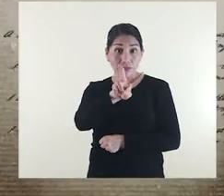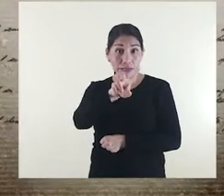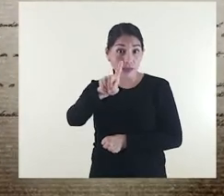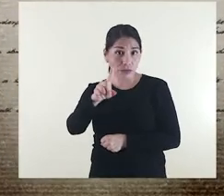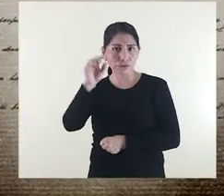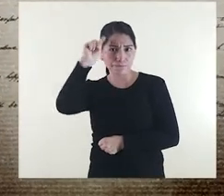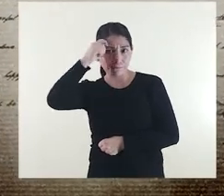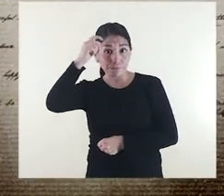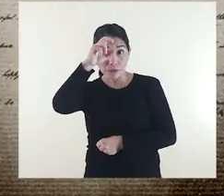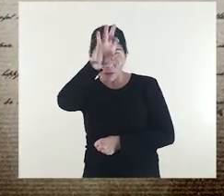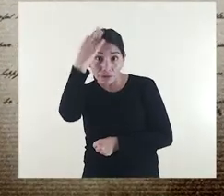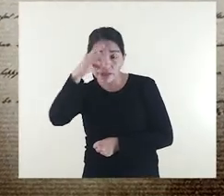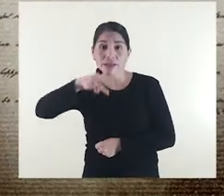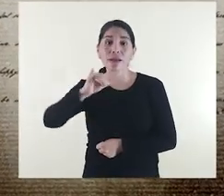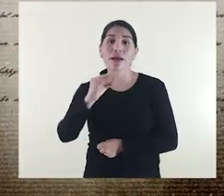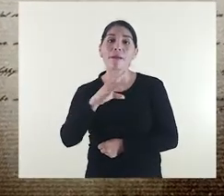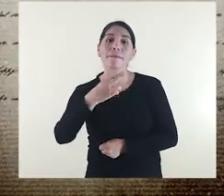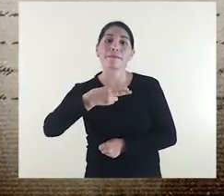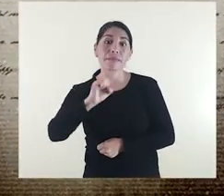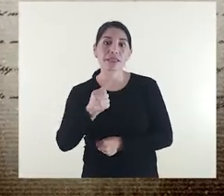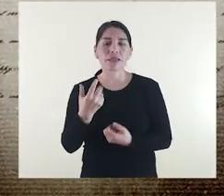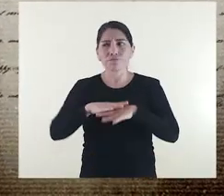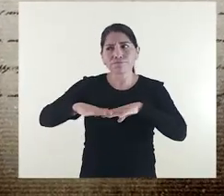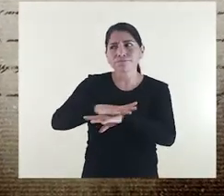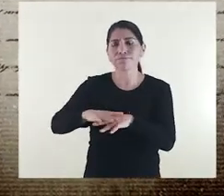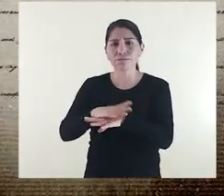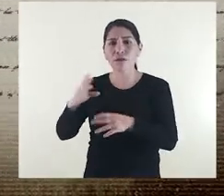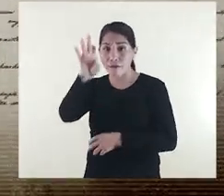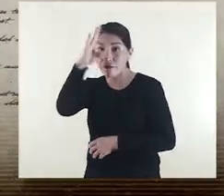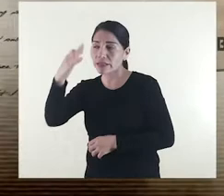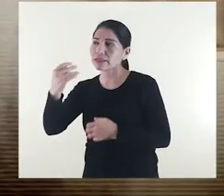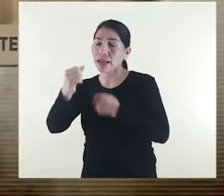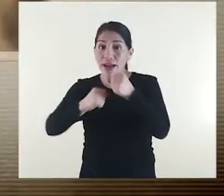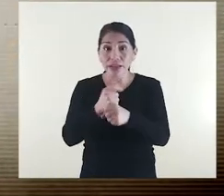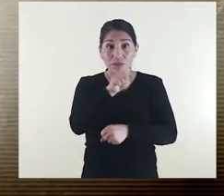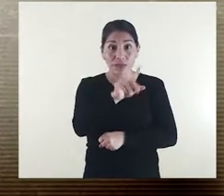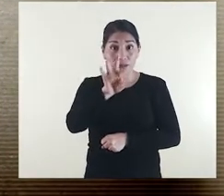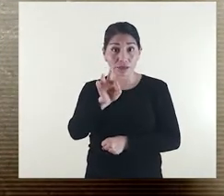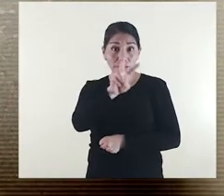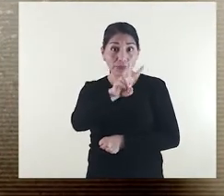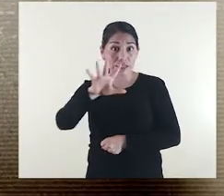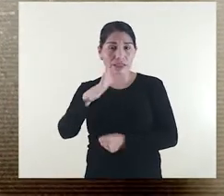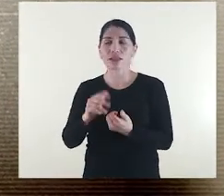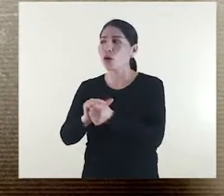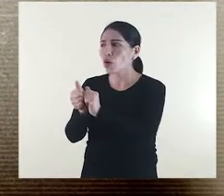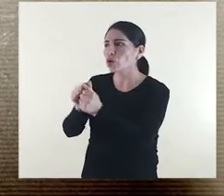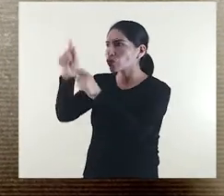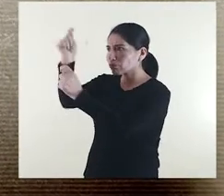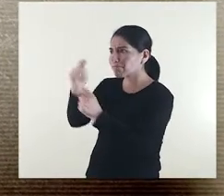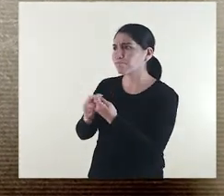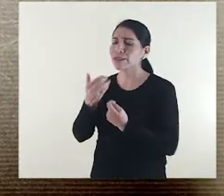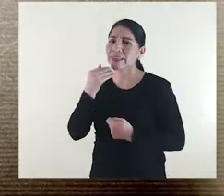el ingeniero francés Michel Fort organizó un concurso en Francia en 1925, que ganó el escultor Bernard